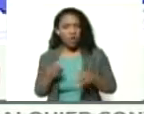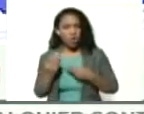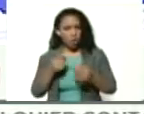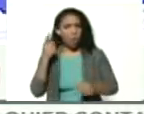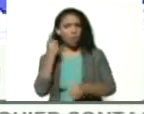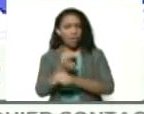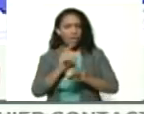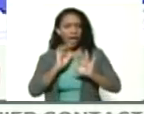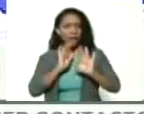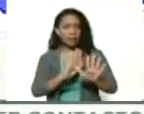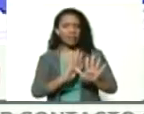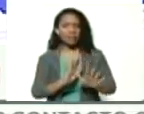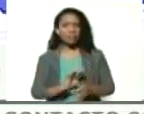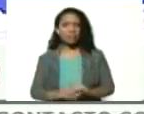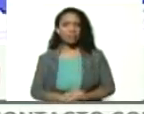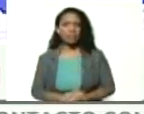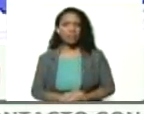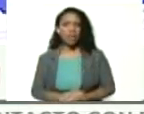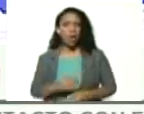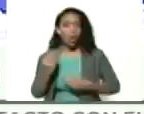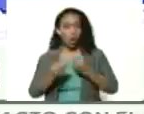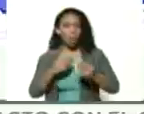ser,